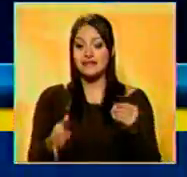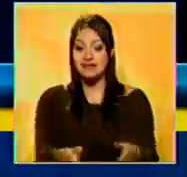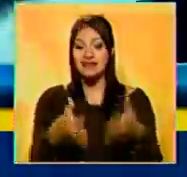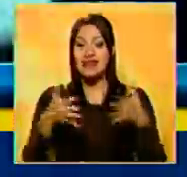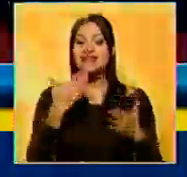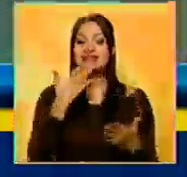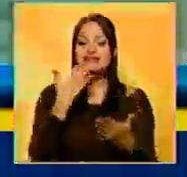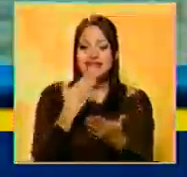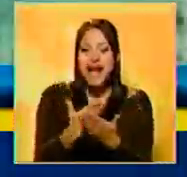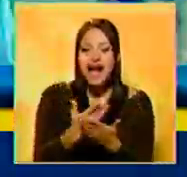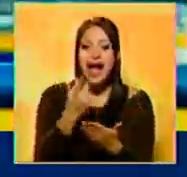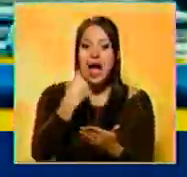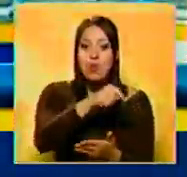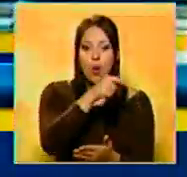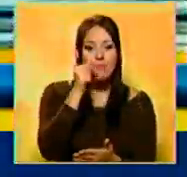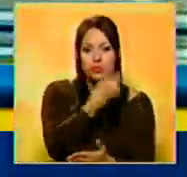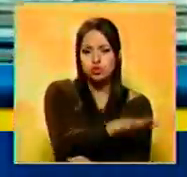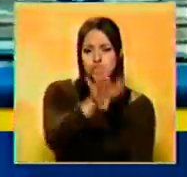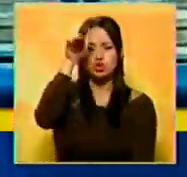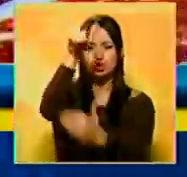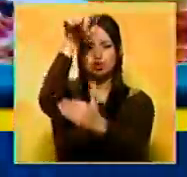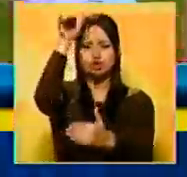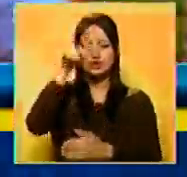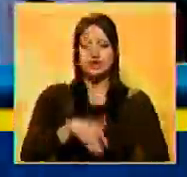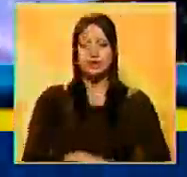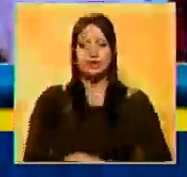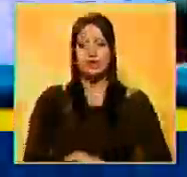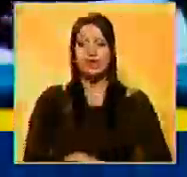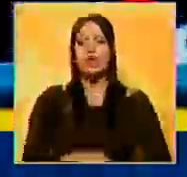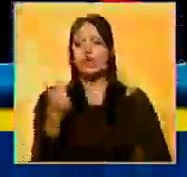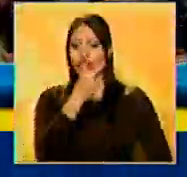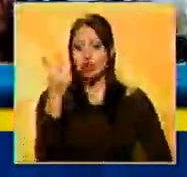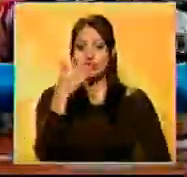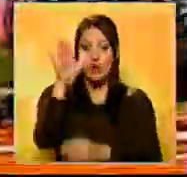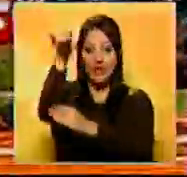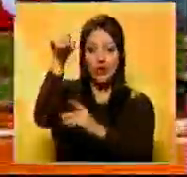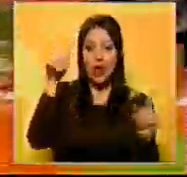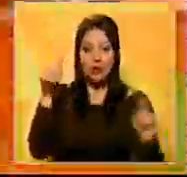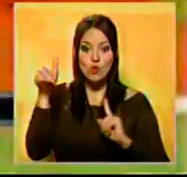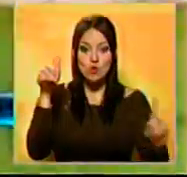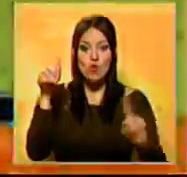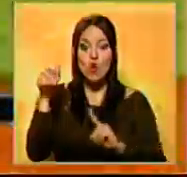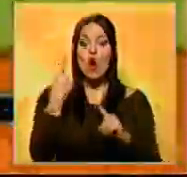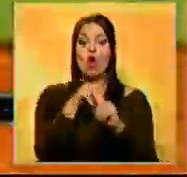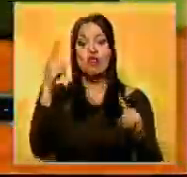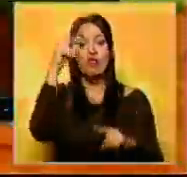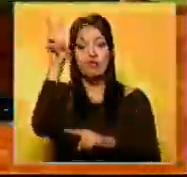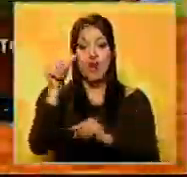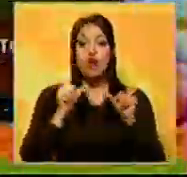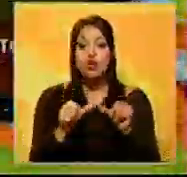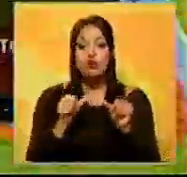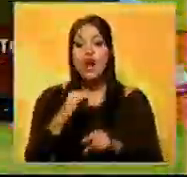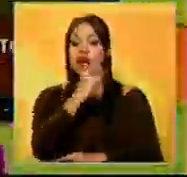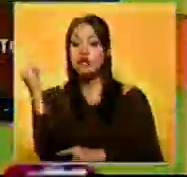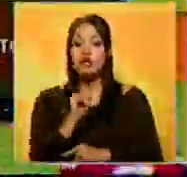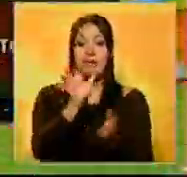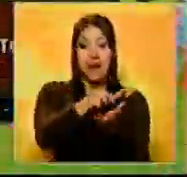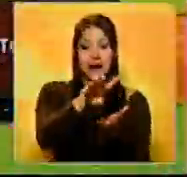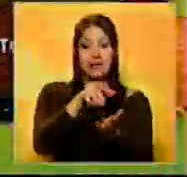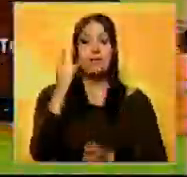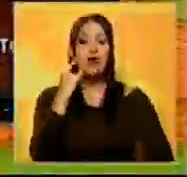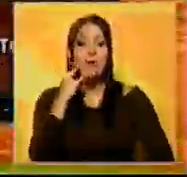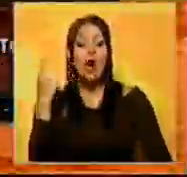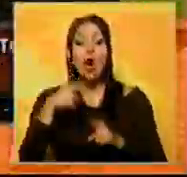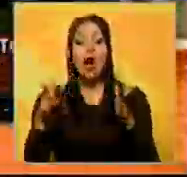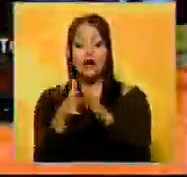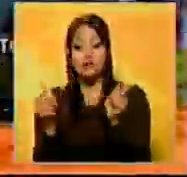gracias En parte a cuadrangulares consecutivos de Ernesto Mejía y Evan gatis y este viernes sigue la acción zulia visita Margarita en porl mar y